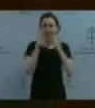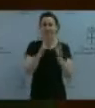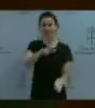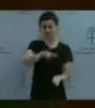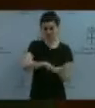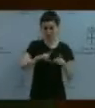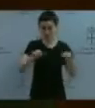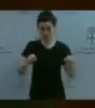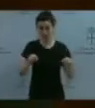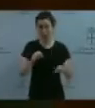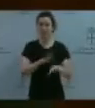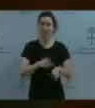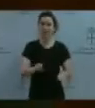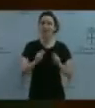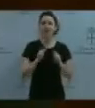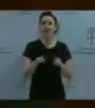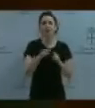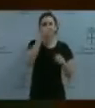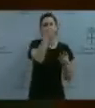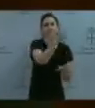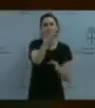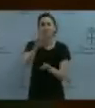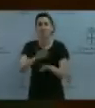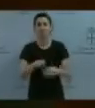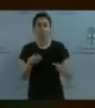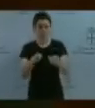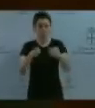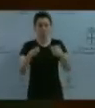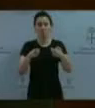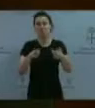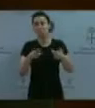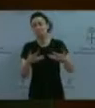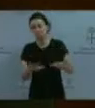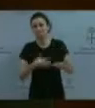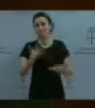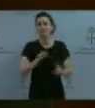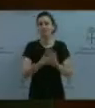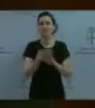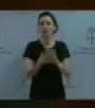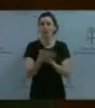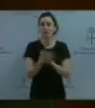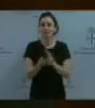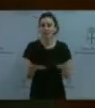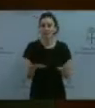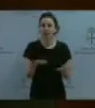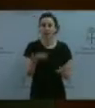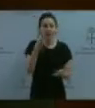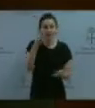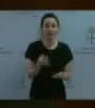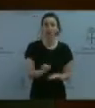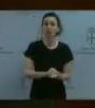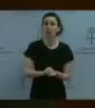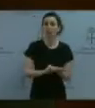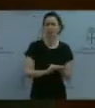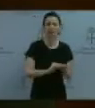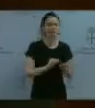elemento de confrontación, podríamos estar hablando de qué soluciones plantear para evitar que nadie se quede a entender